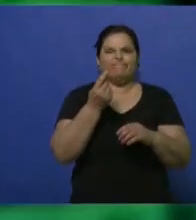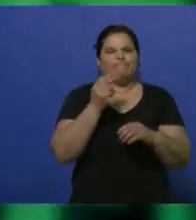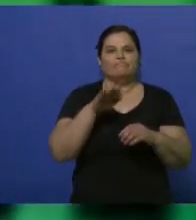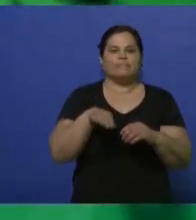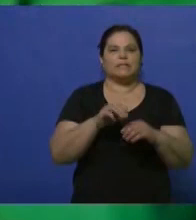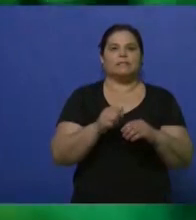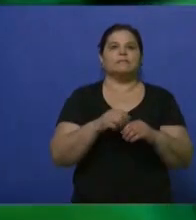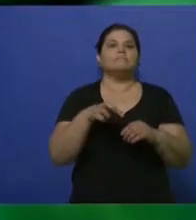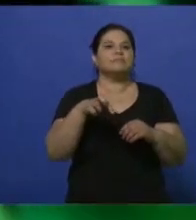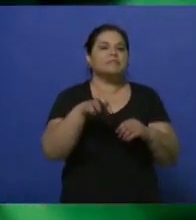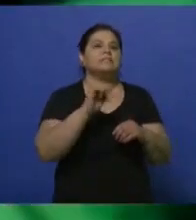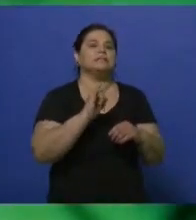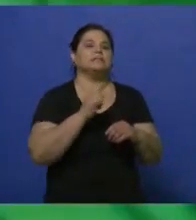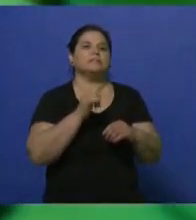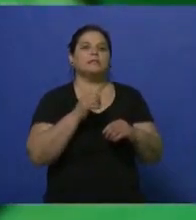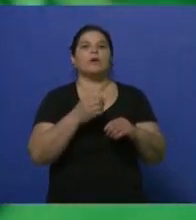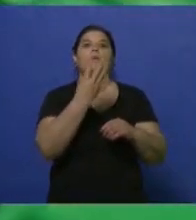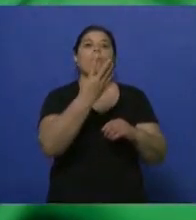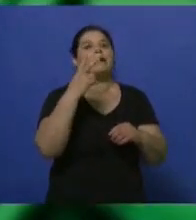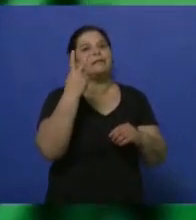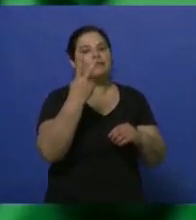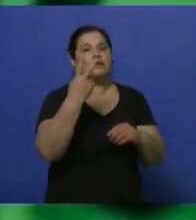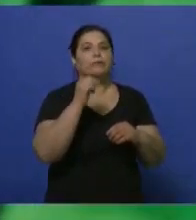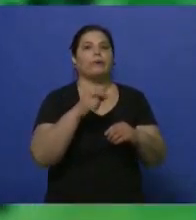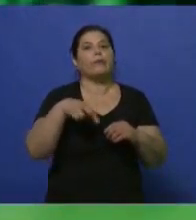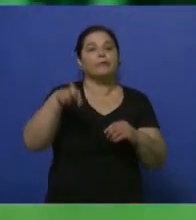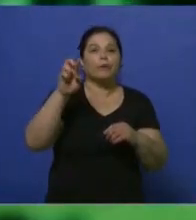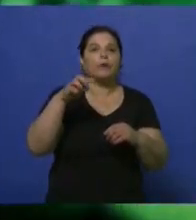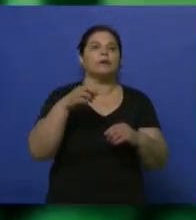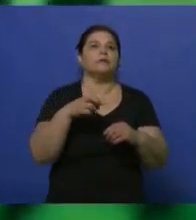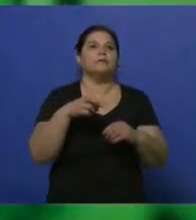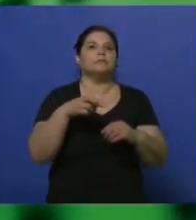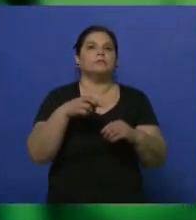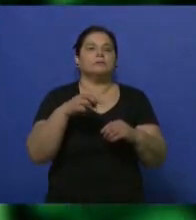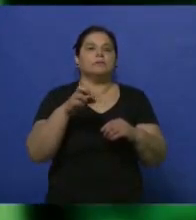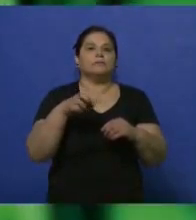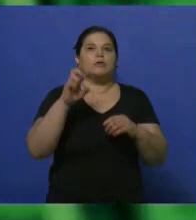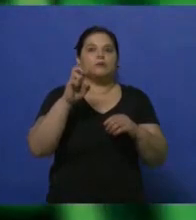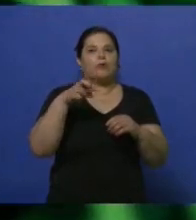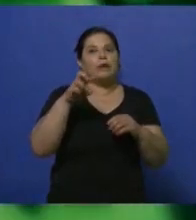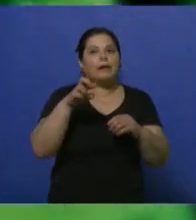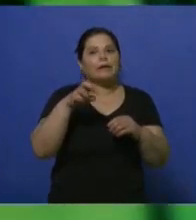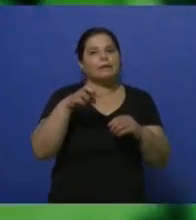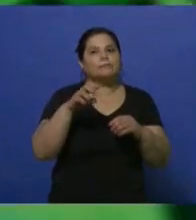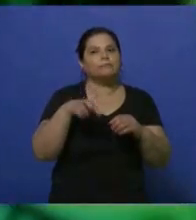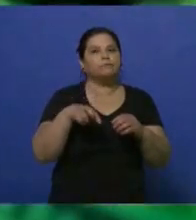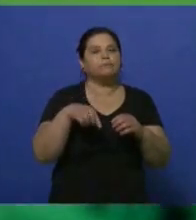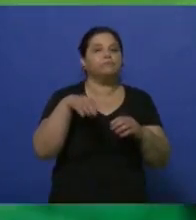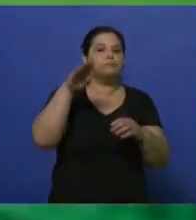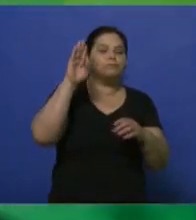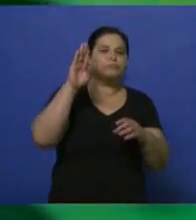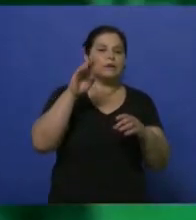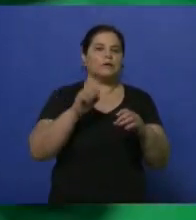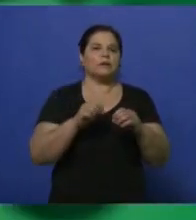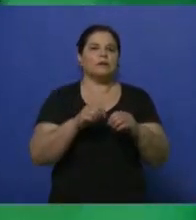realidad ese dólar que mostrás allí a 42 pesos era un dólar que había sobre reaccionado en el mercado, que suele ocurrir en cualquier corrida,